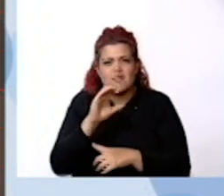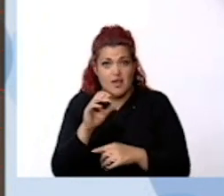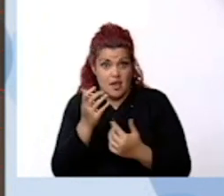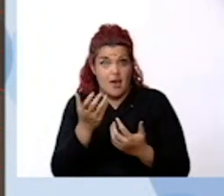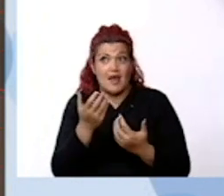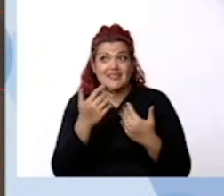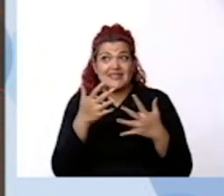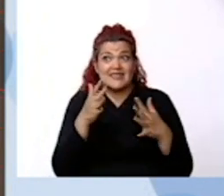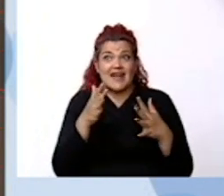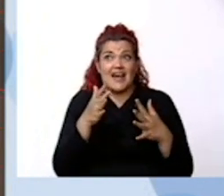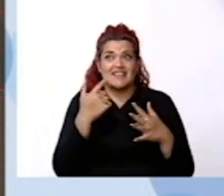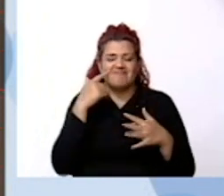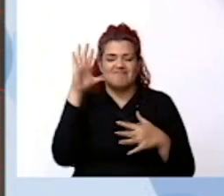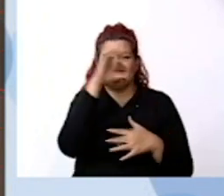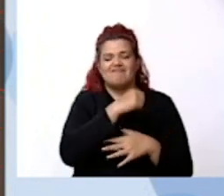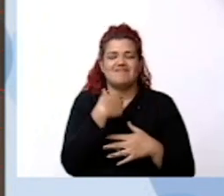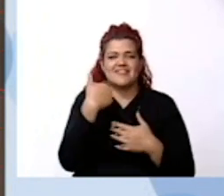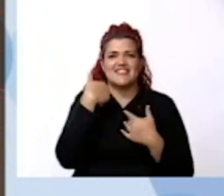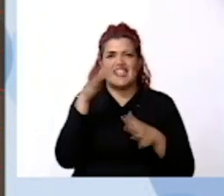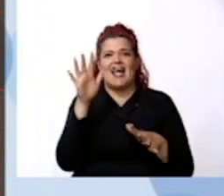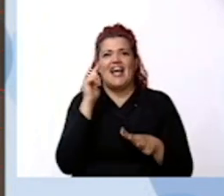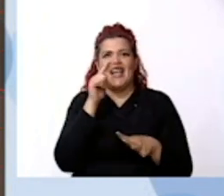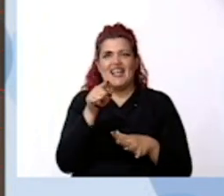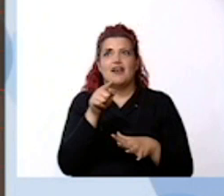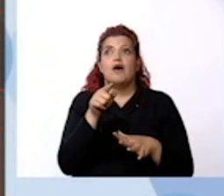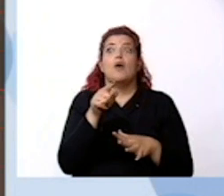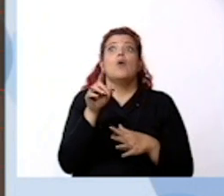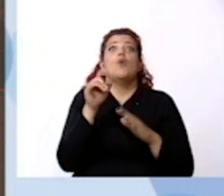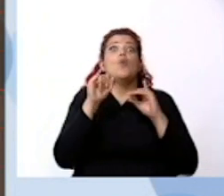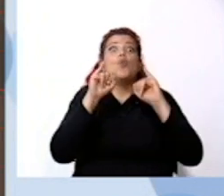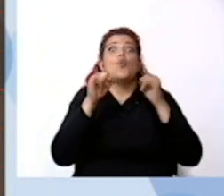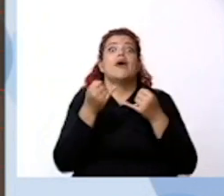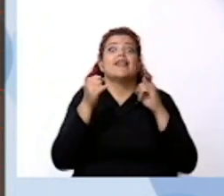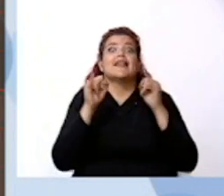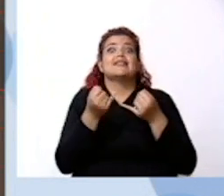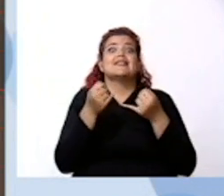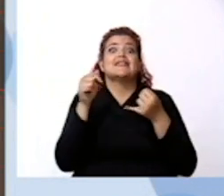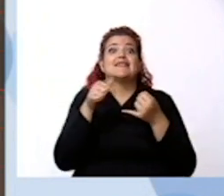¡Ay, ya la vi ventajas! ¡Juguetes!